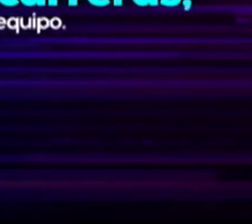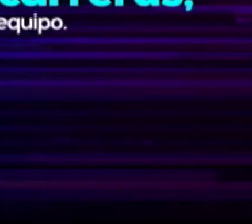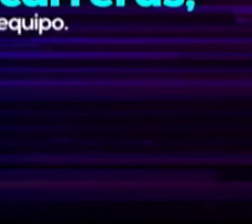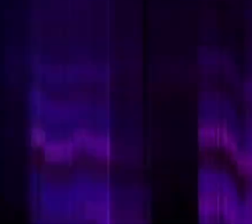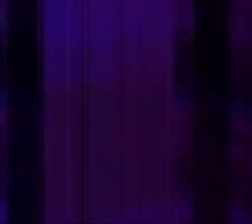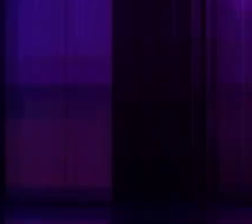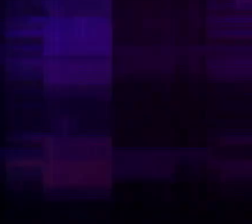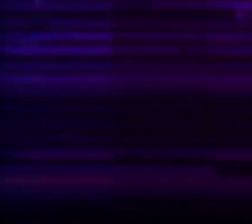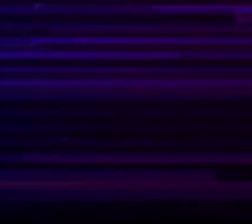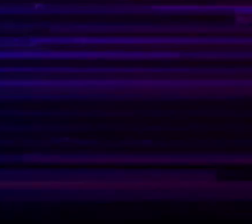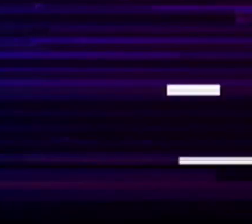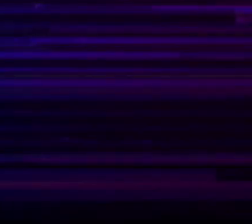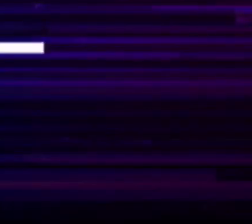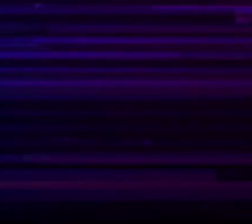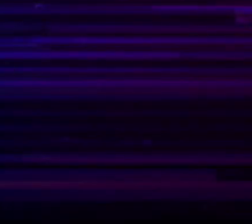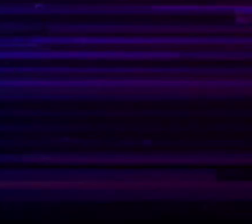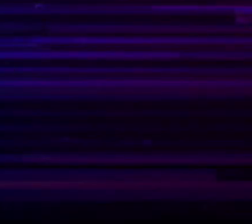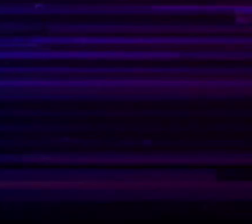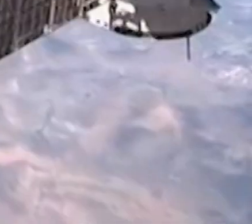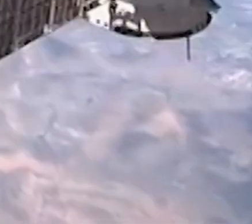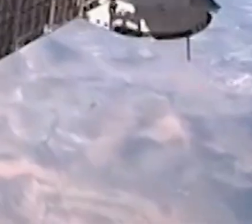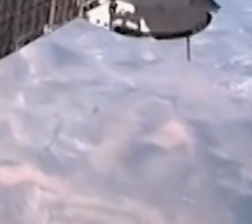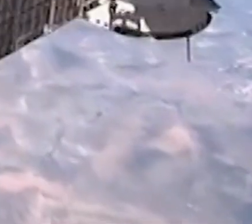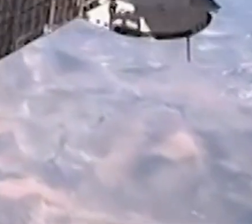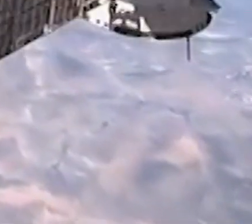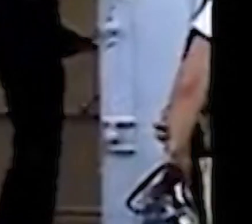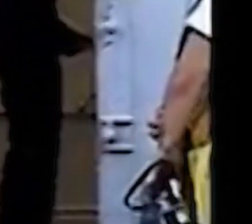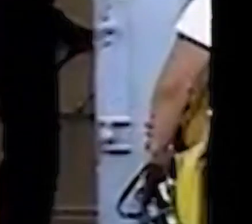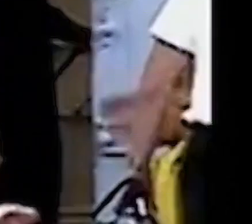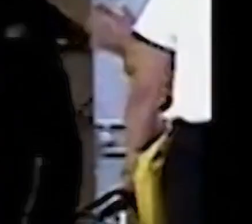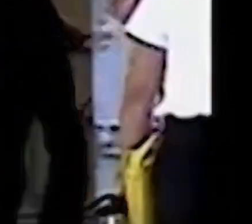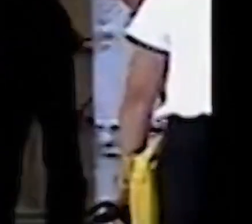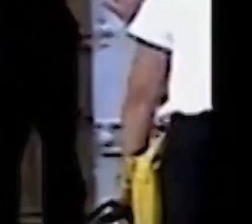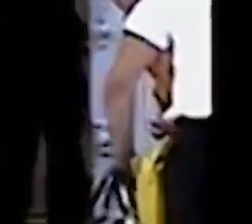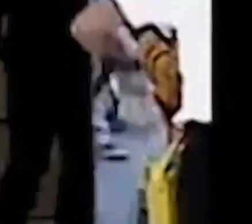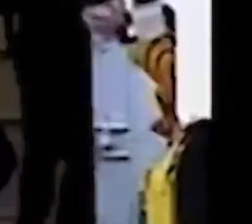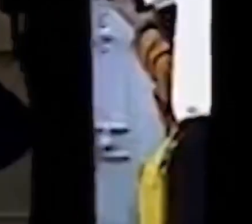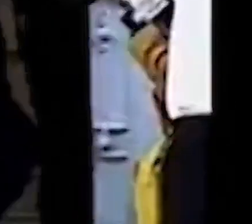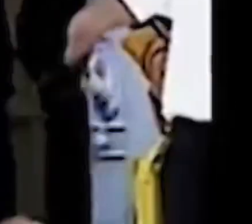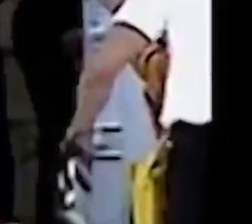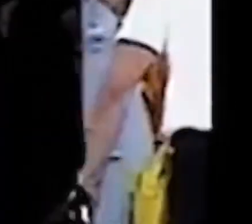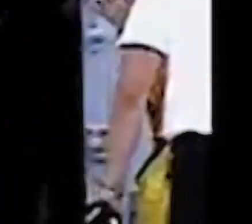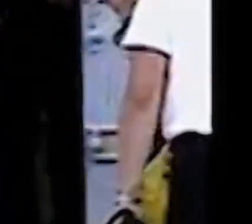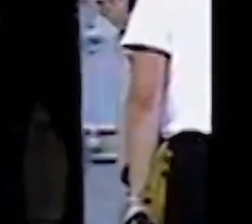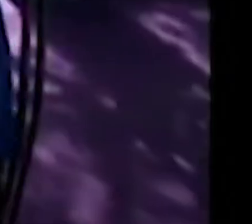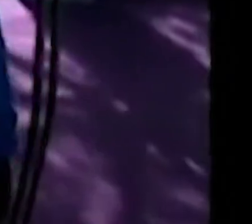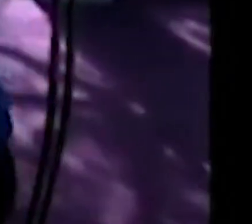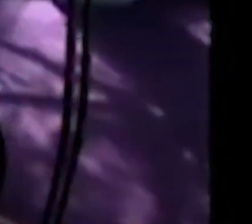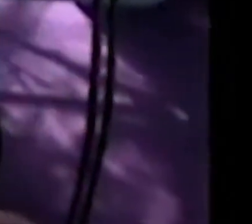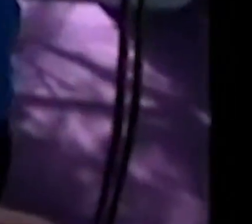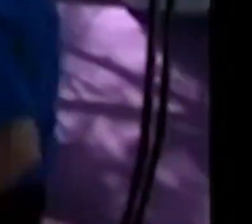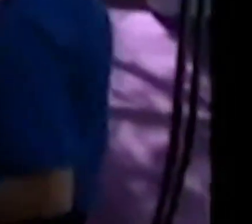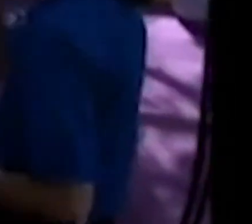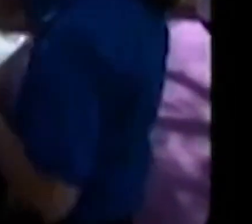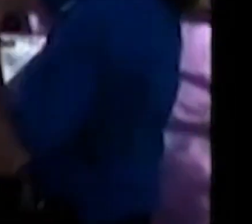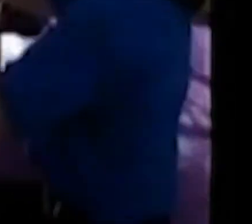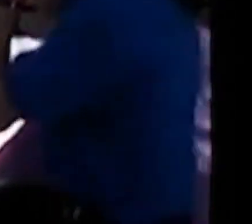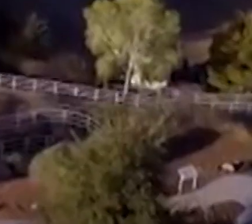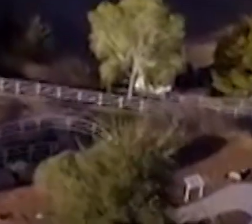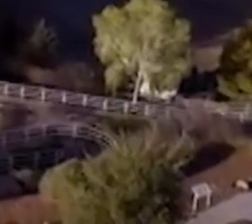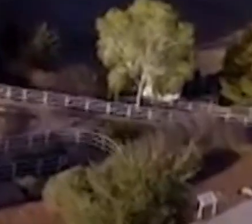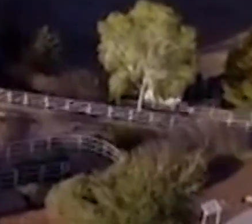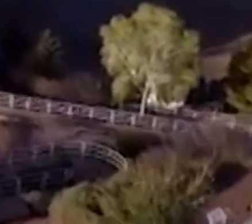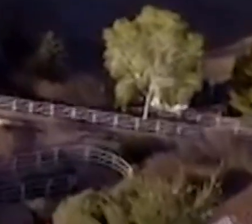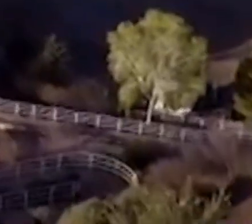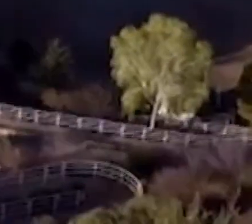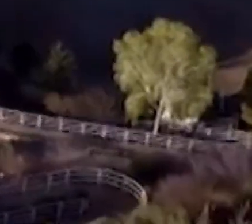CONAPE, préstamos para estudio. En 1991, un grupo de científicos se aislaron en